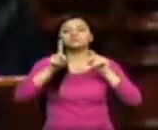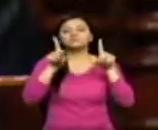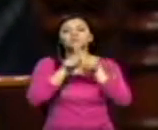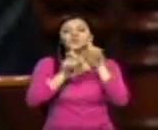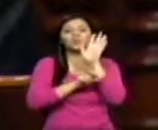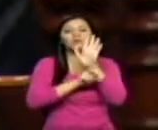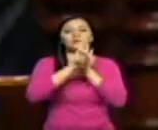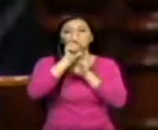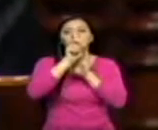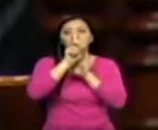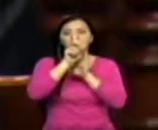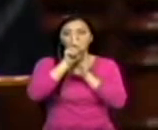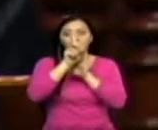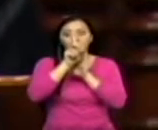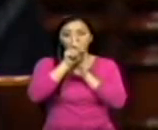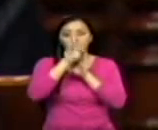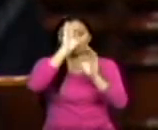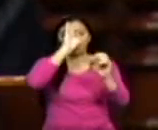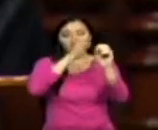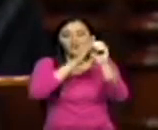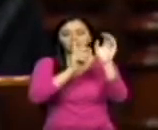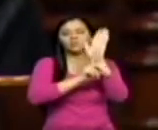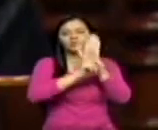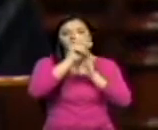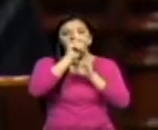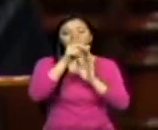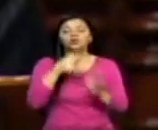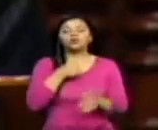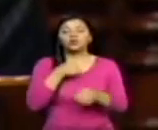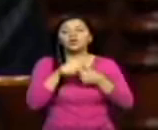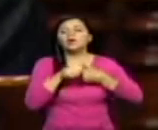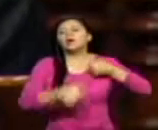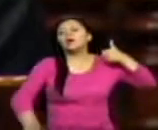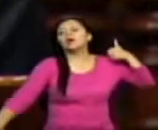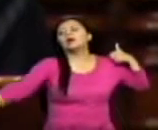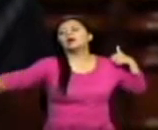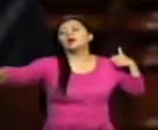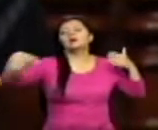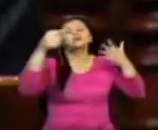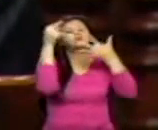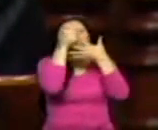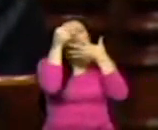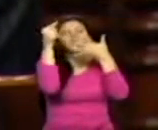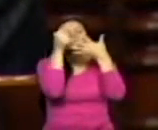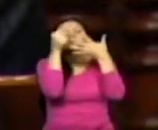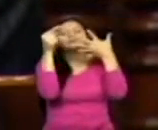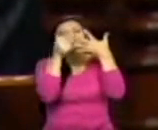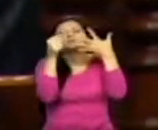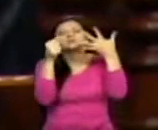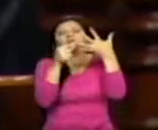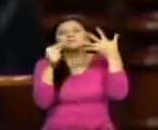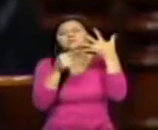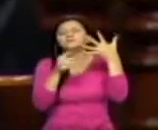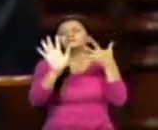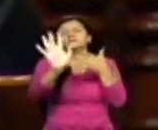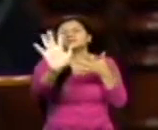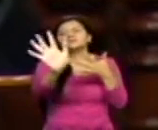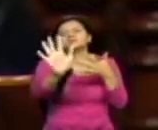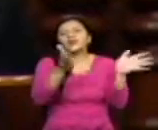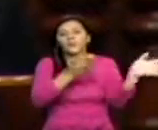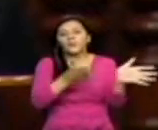se anticipó. No quiero hacer largas enumeraciones que están en nuestro plan de